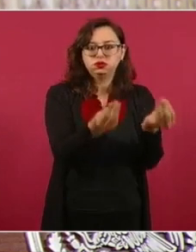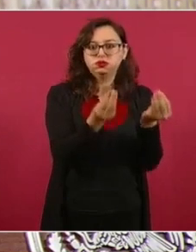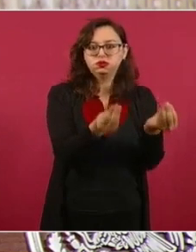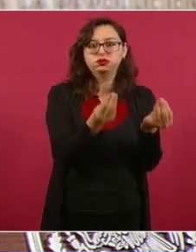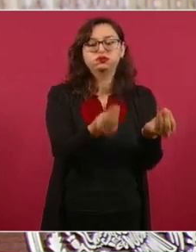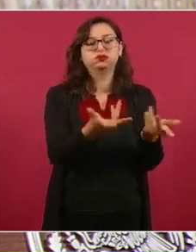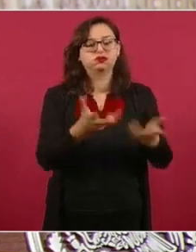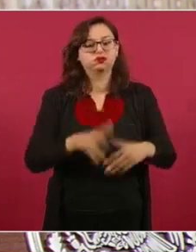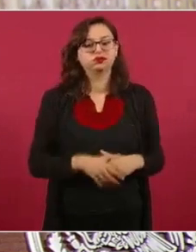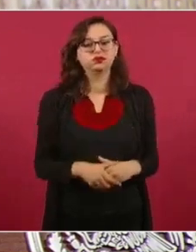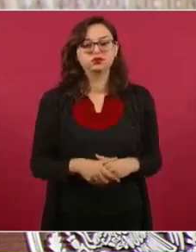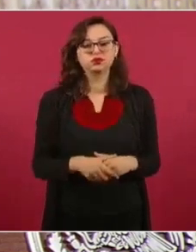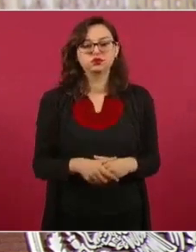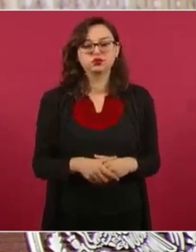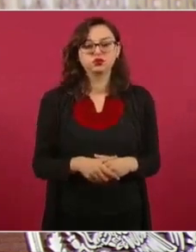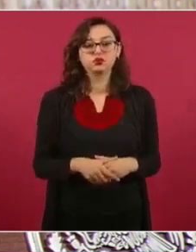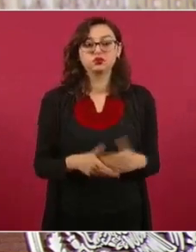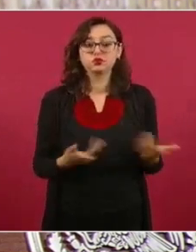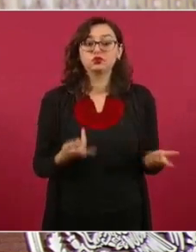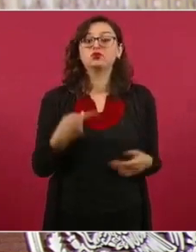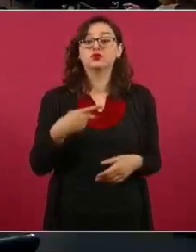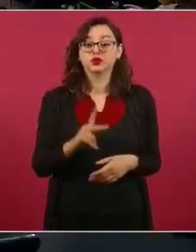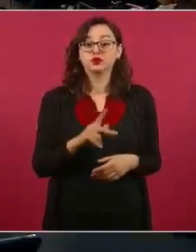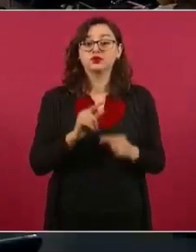Ya cada vez menos, porque